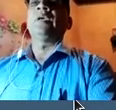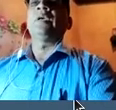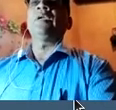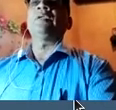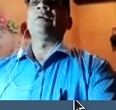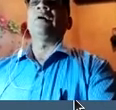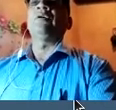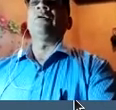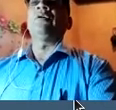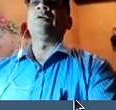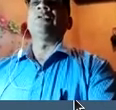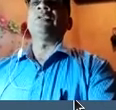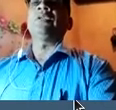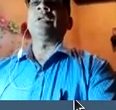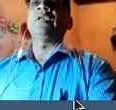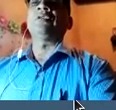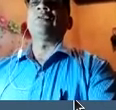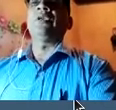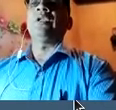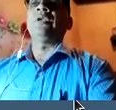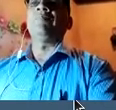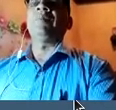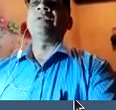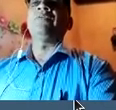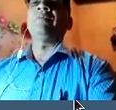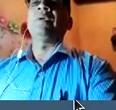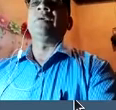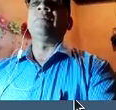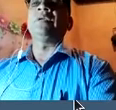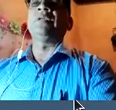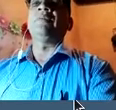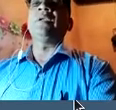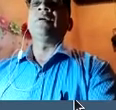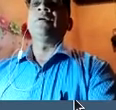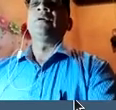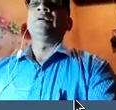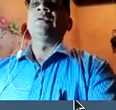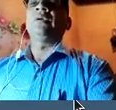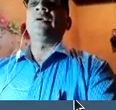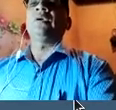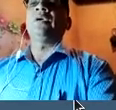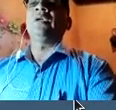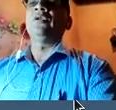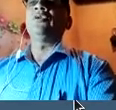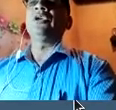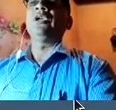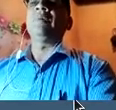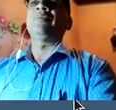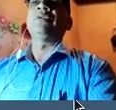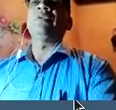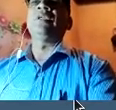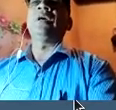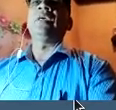de el trabajo de tierra adentro de los padres de familia y madres de familia que no tienen